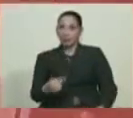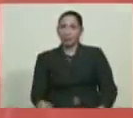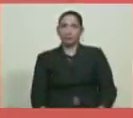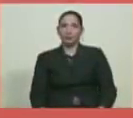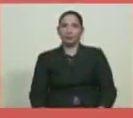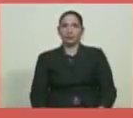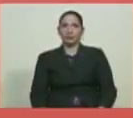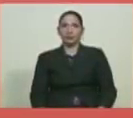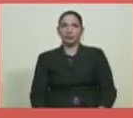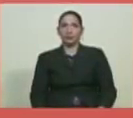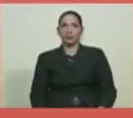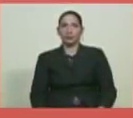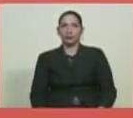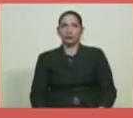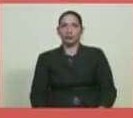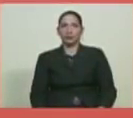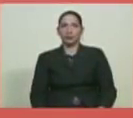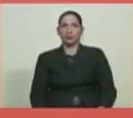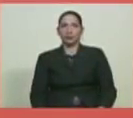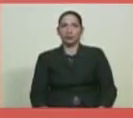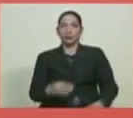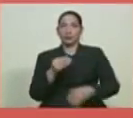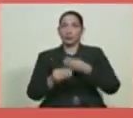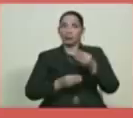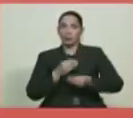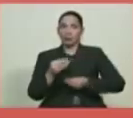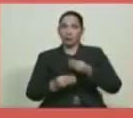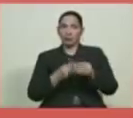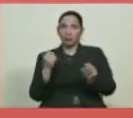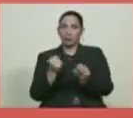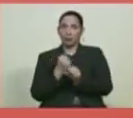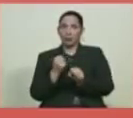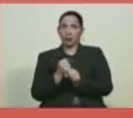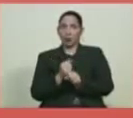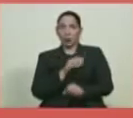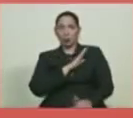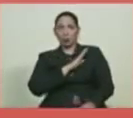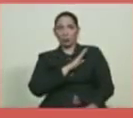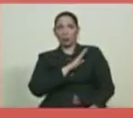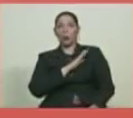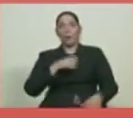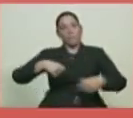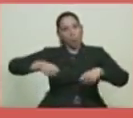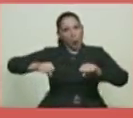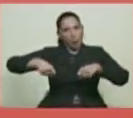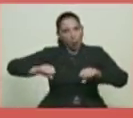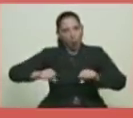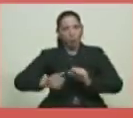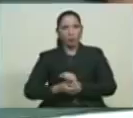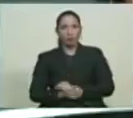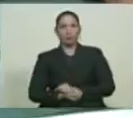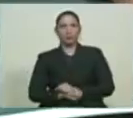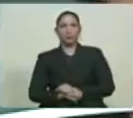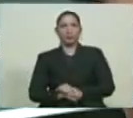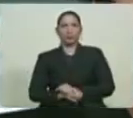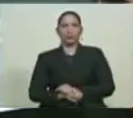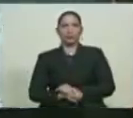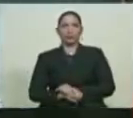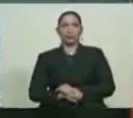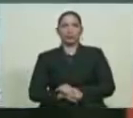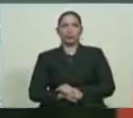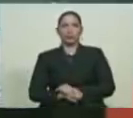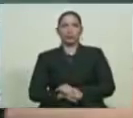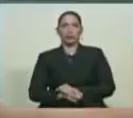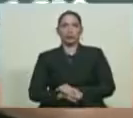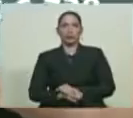que se ha establecido que los trabajadores por cuenta propia, los mototaxistas, los plomeros, los